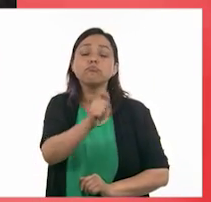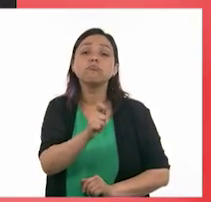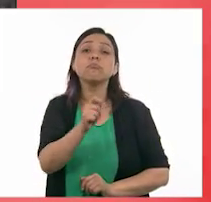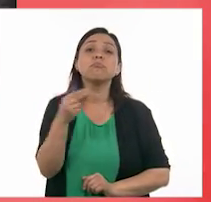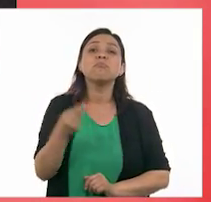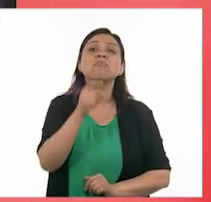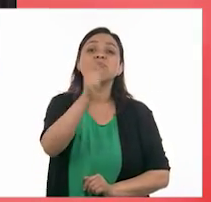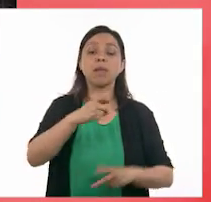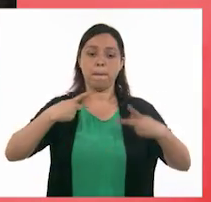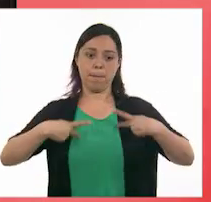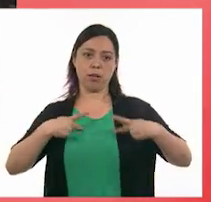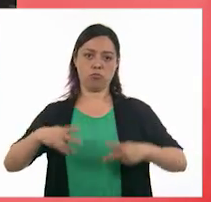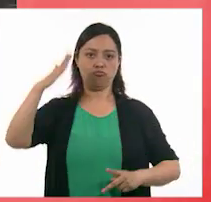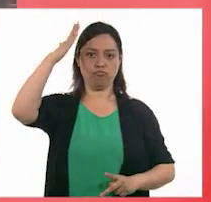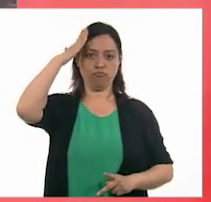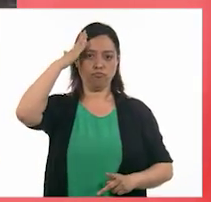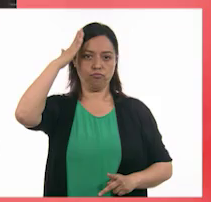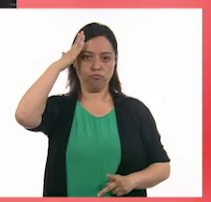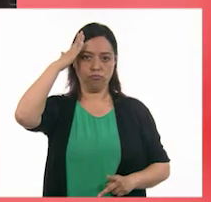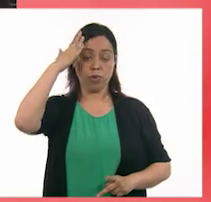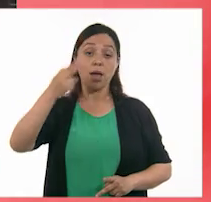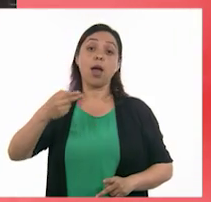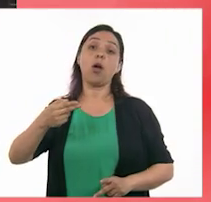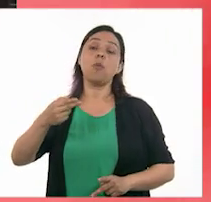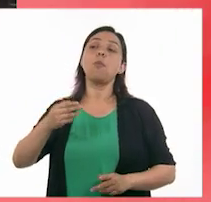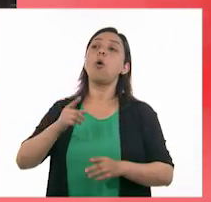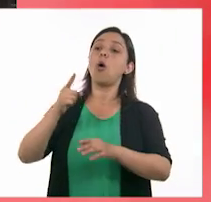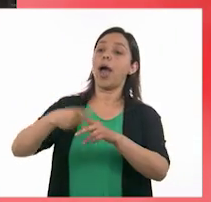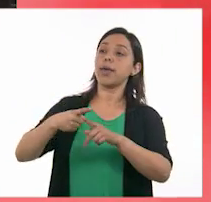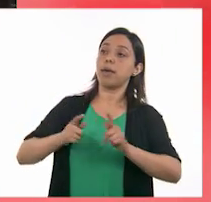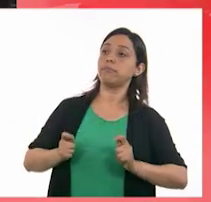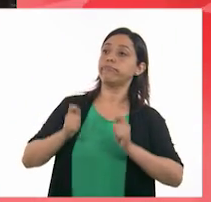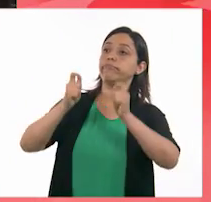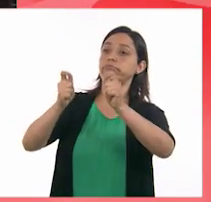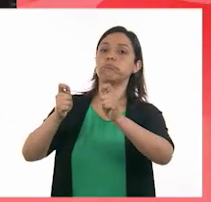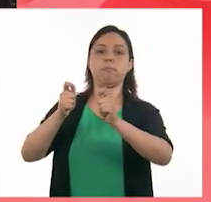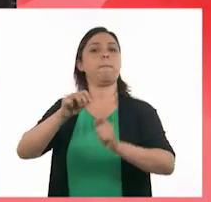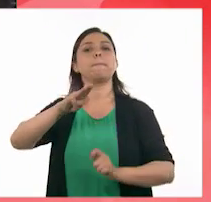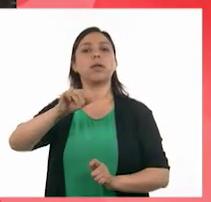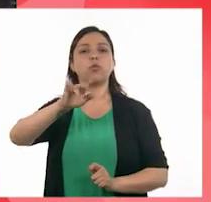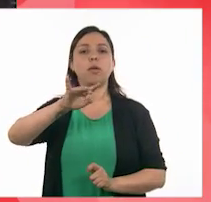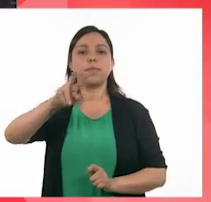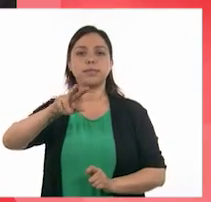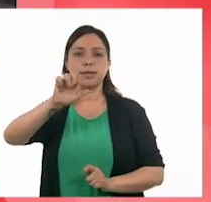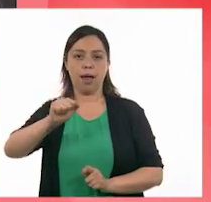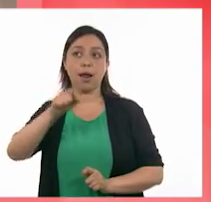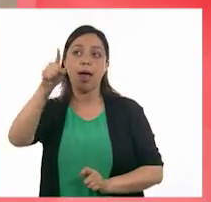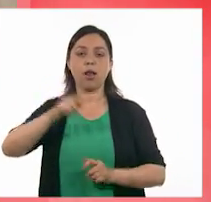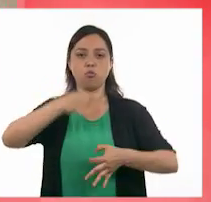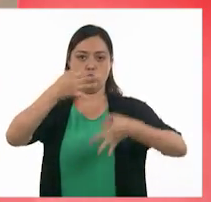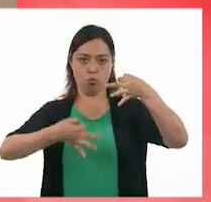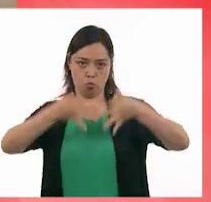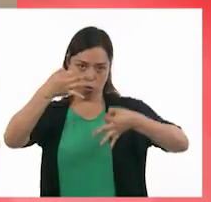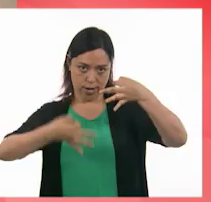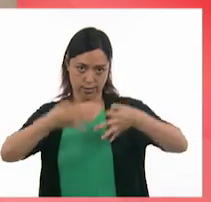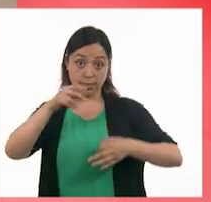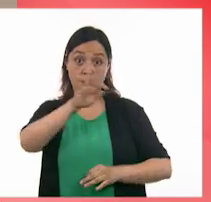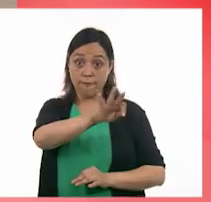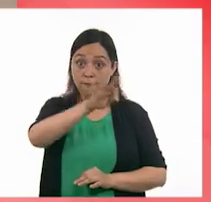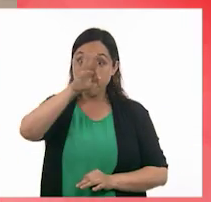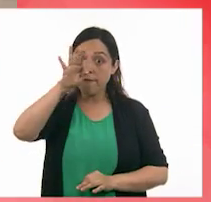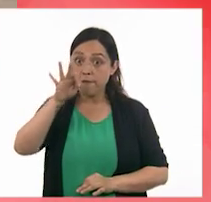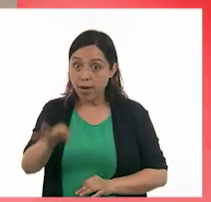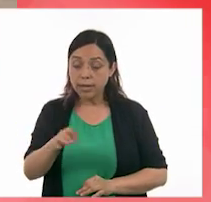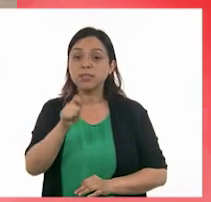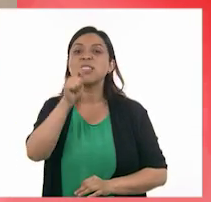una autoridad y se nombró a don Manuel Vizcarra como juez auxiliar. Esta fecha se